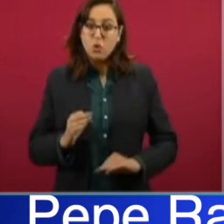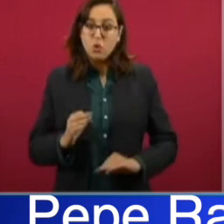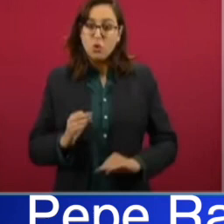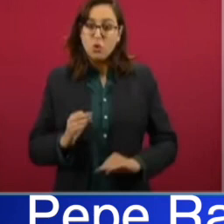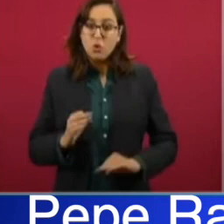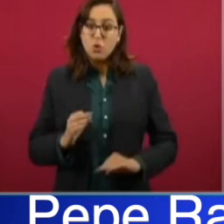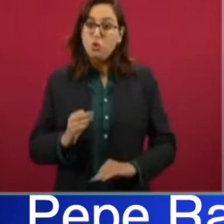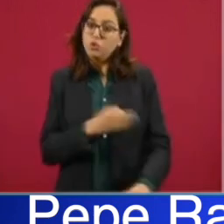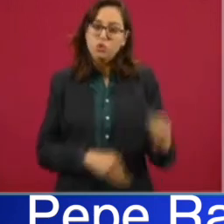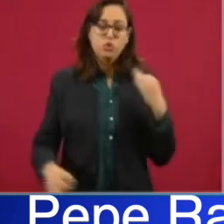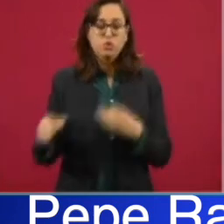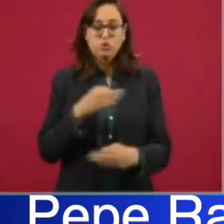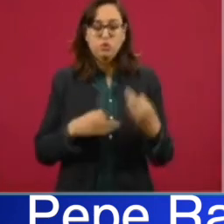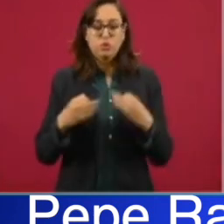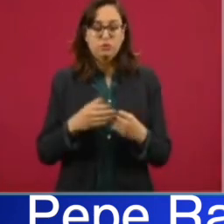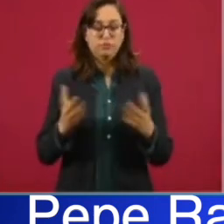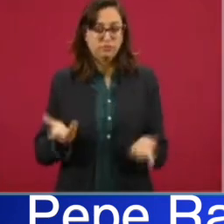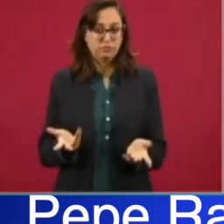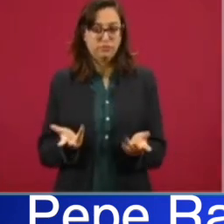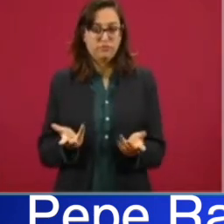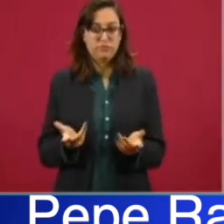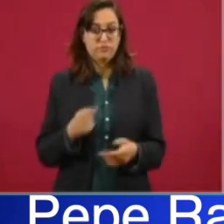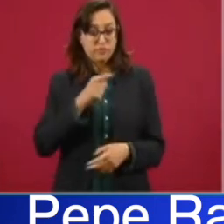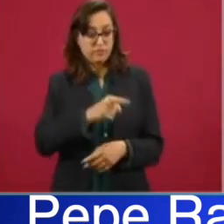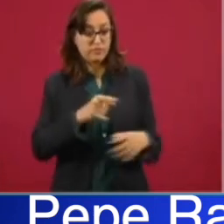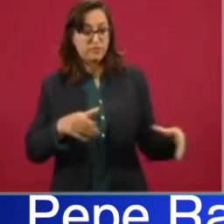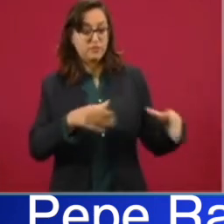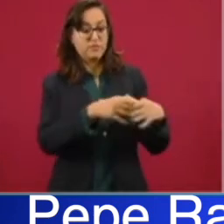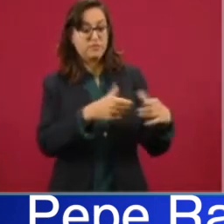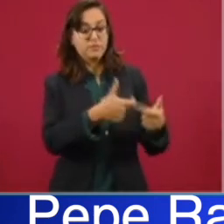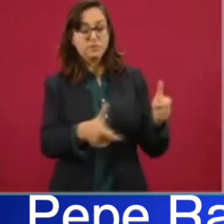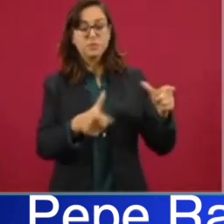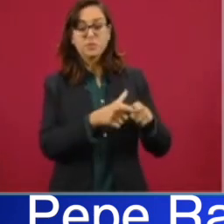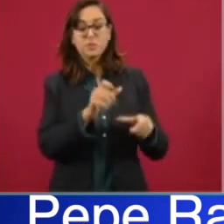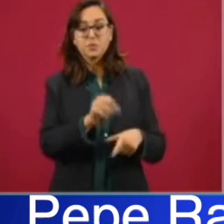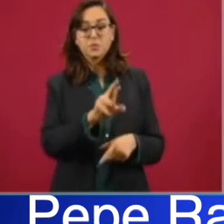muchísima risa. Los señores del Frena